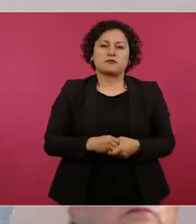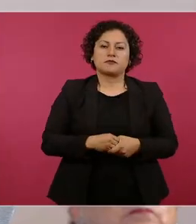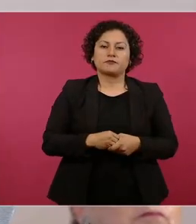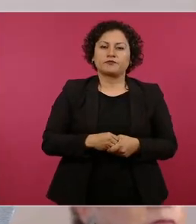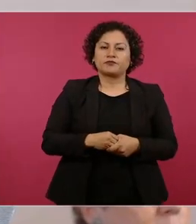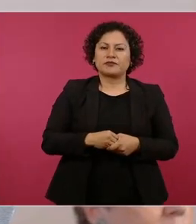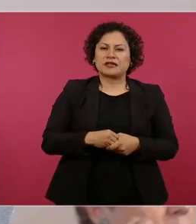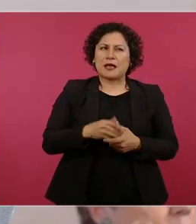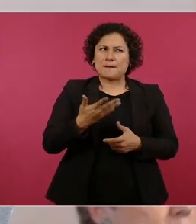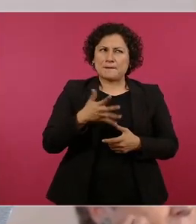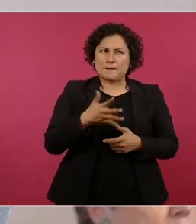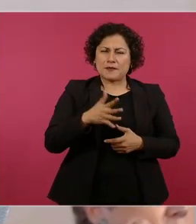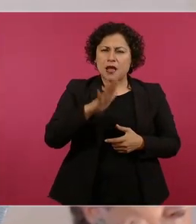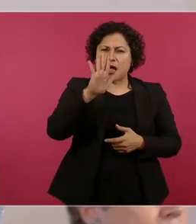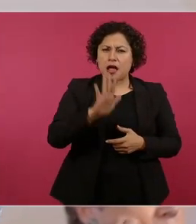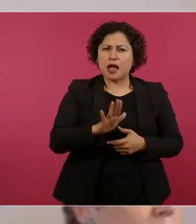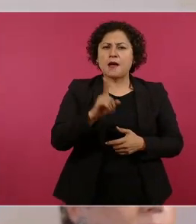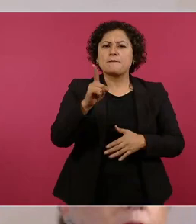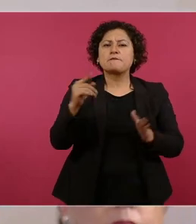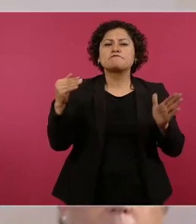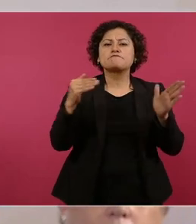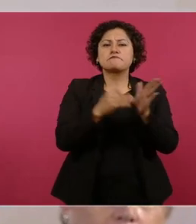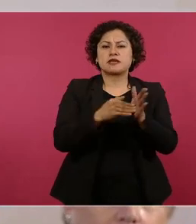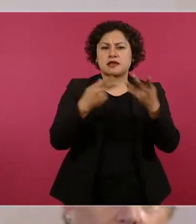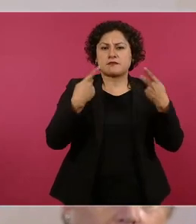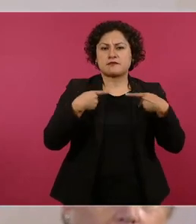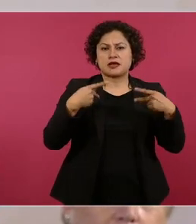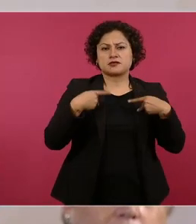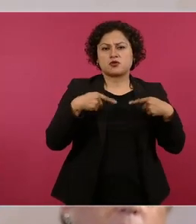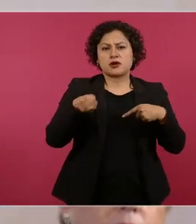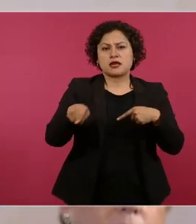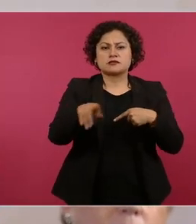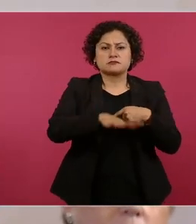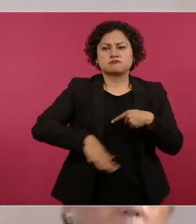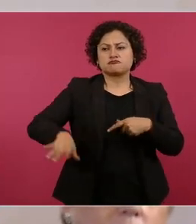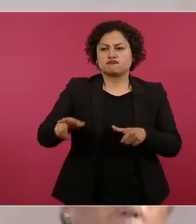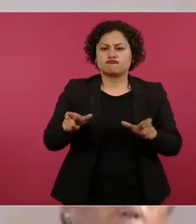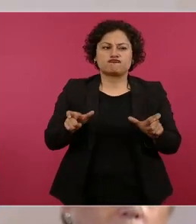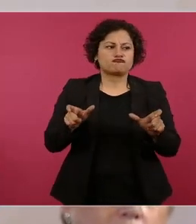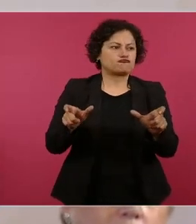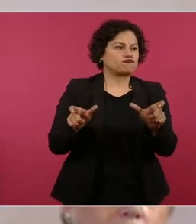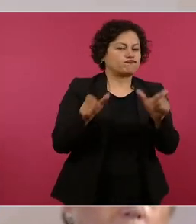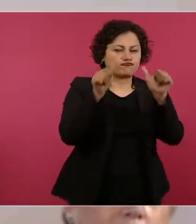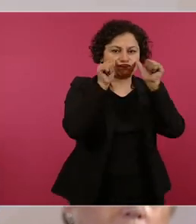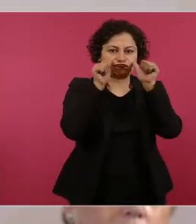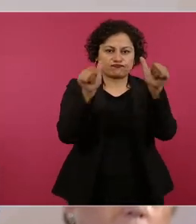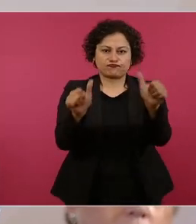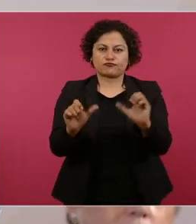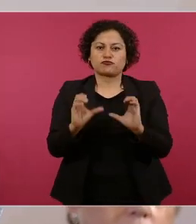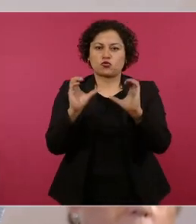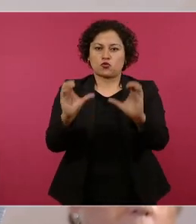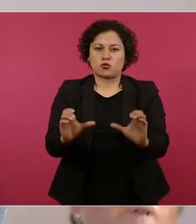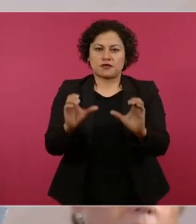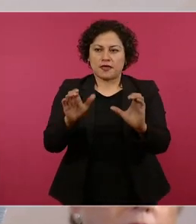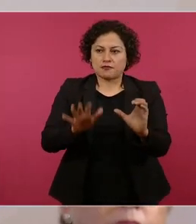1000 elementos más toda la región